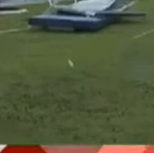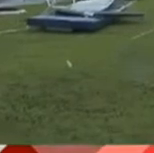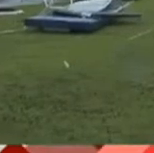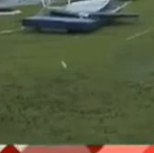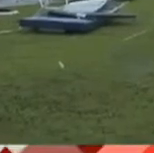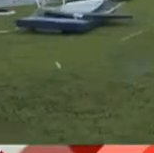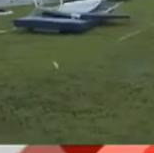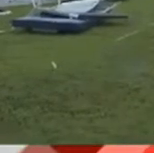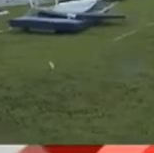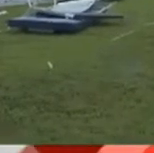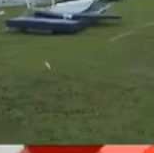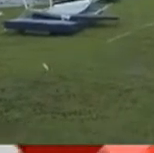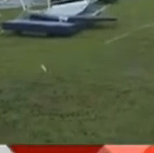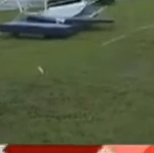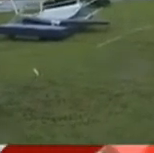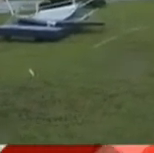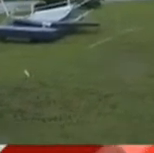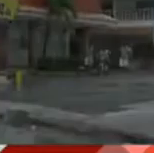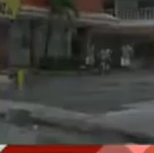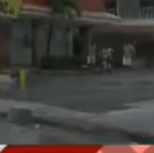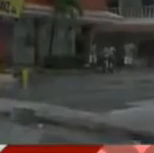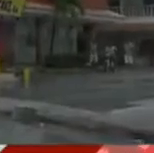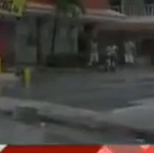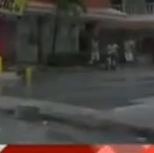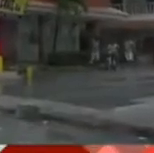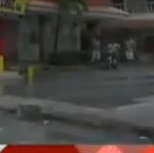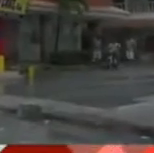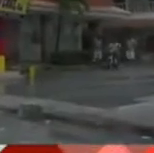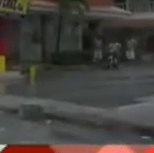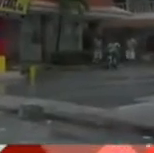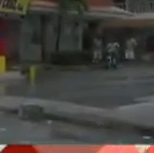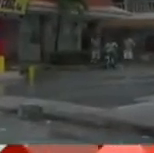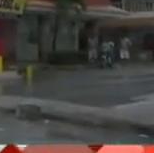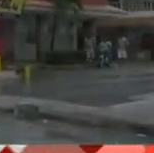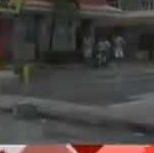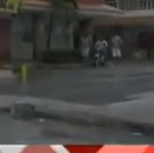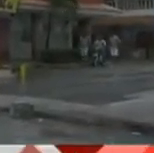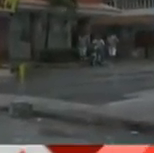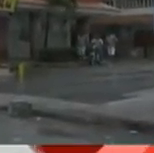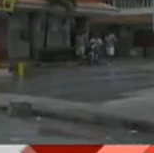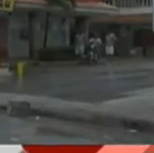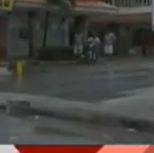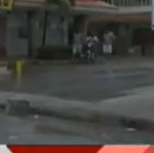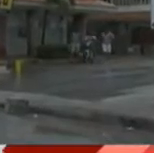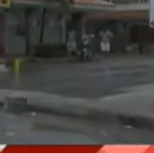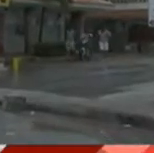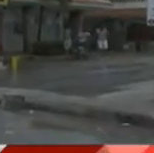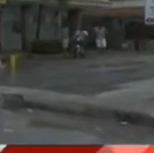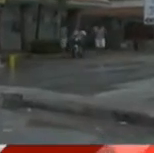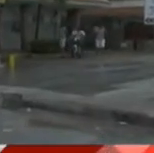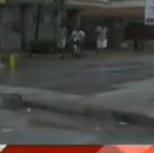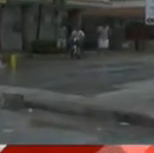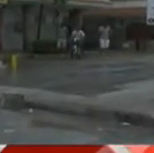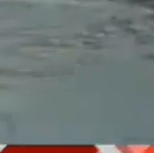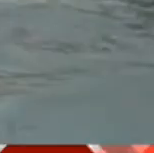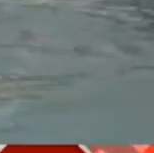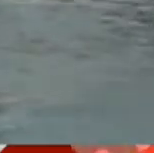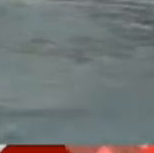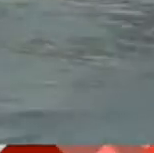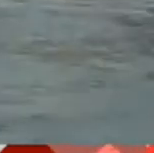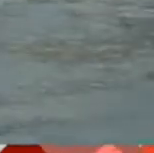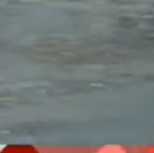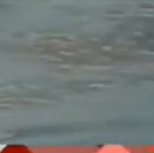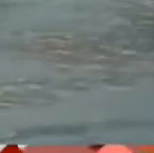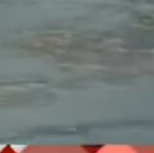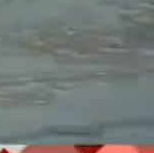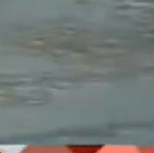informó a través de su cuenta de Twitter que están explorando si es posible traer, o más bien llevar, conectividad de emergencia a Puerto Rico para ayudar a